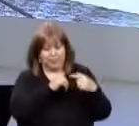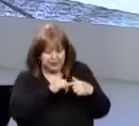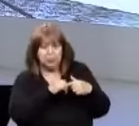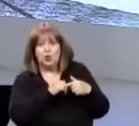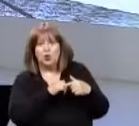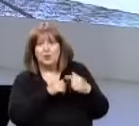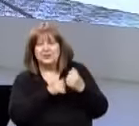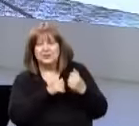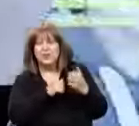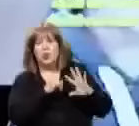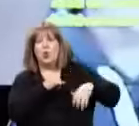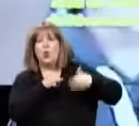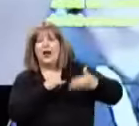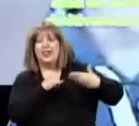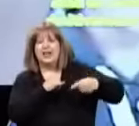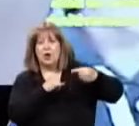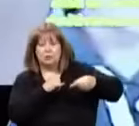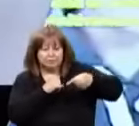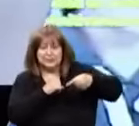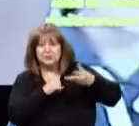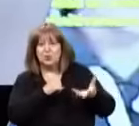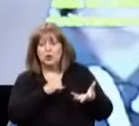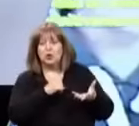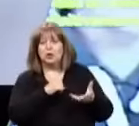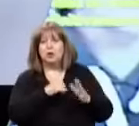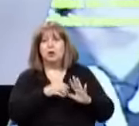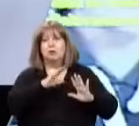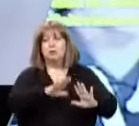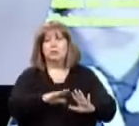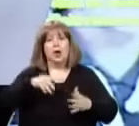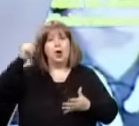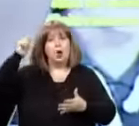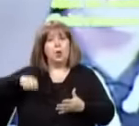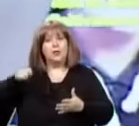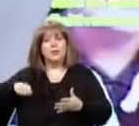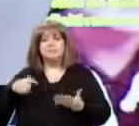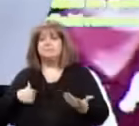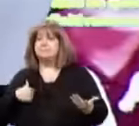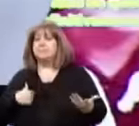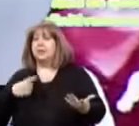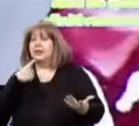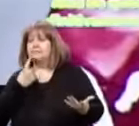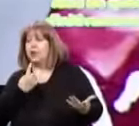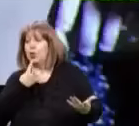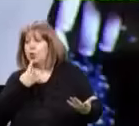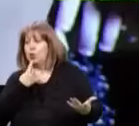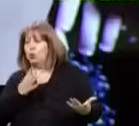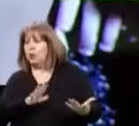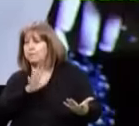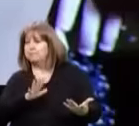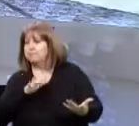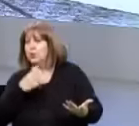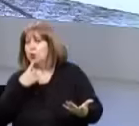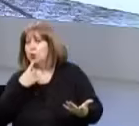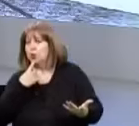elemento por parte de la madre. Uh-huh. Pero para la justicia le dieron el beneficio de la duda. Esto ha generado mucha polémica en el